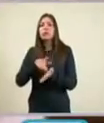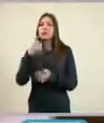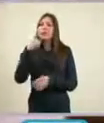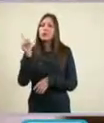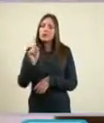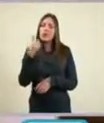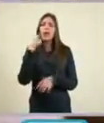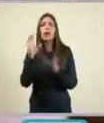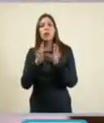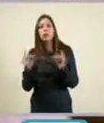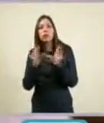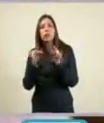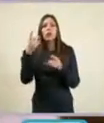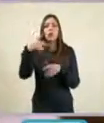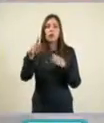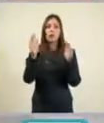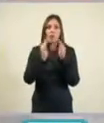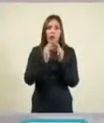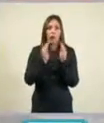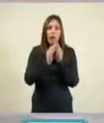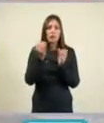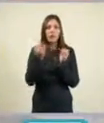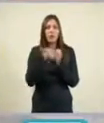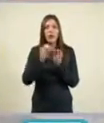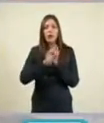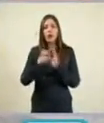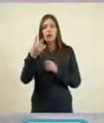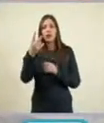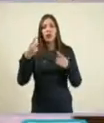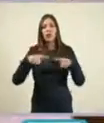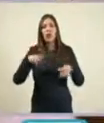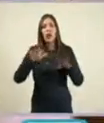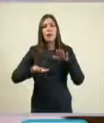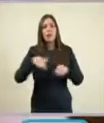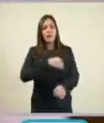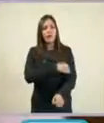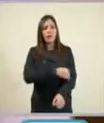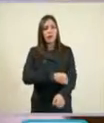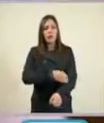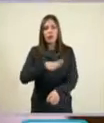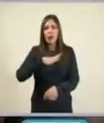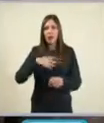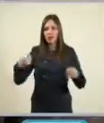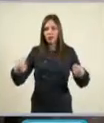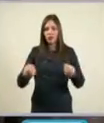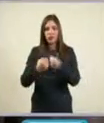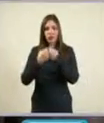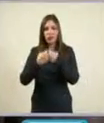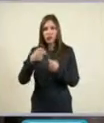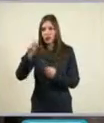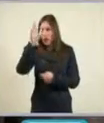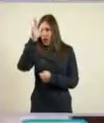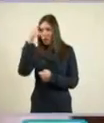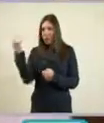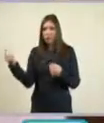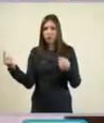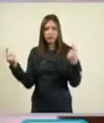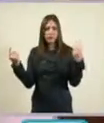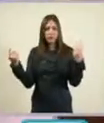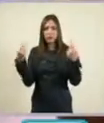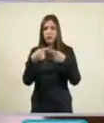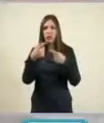claro. Y es en tu hogar, ¿no? Tú sabes que entre dos personas de la familia está habiendo un choque en ese momento,